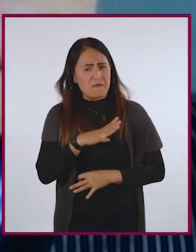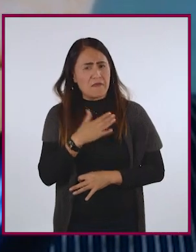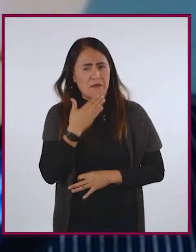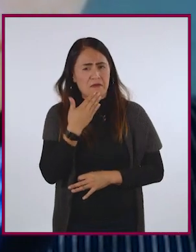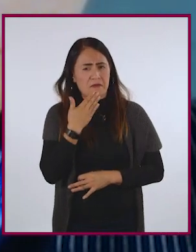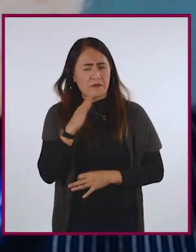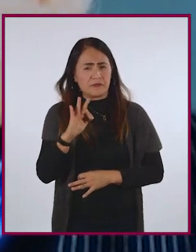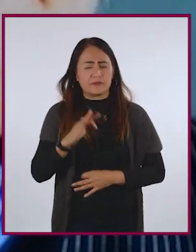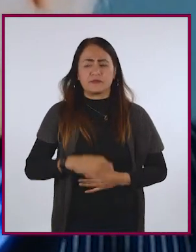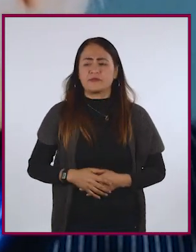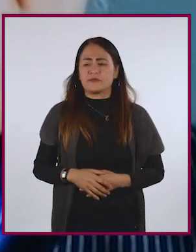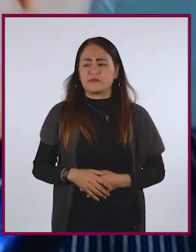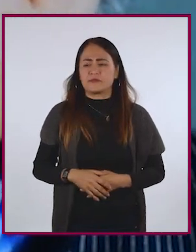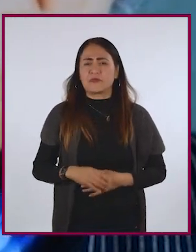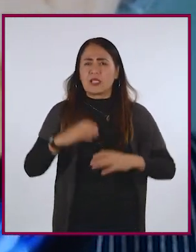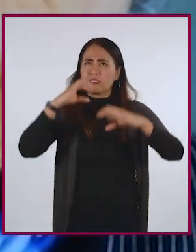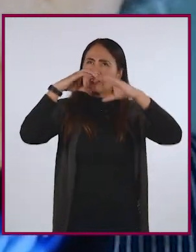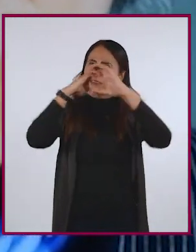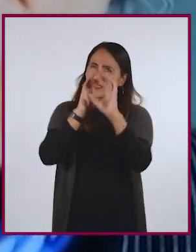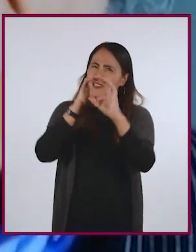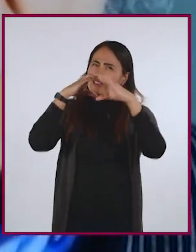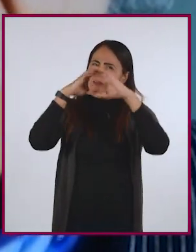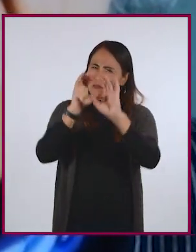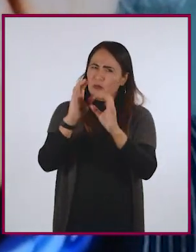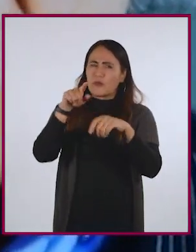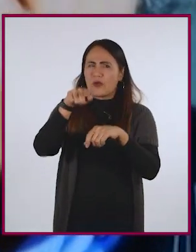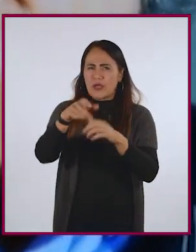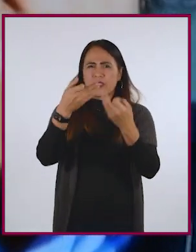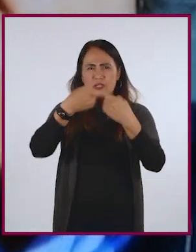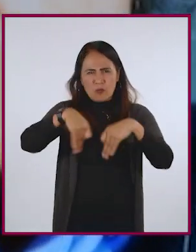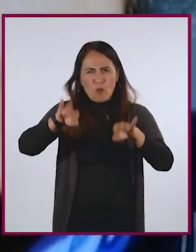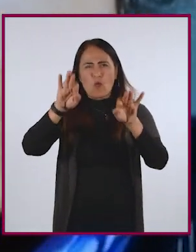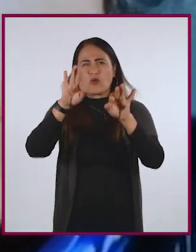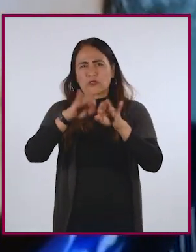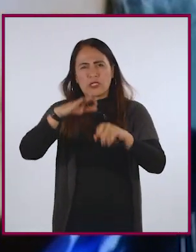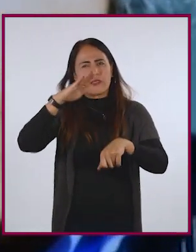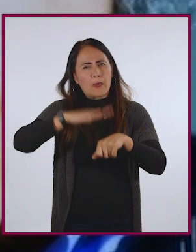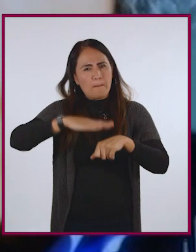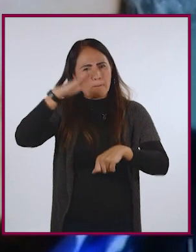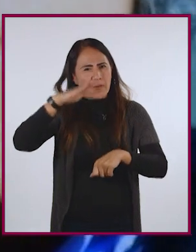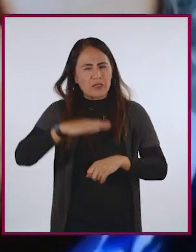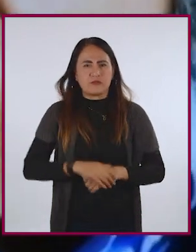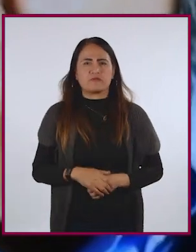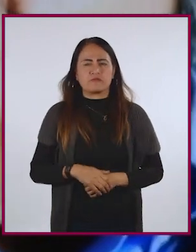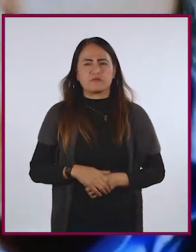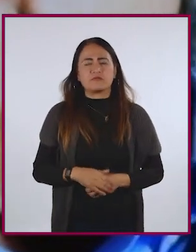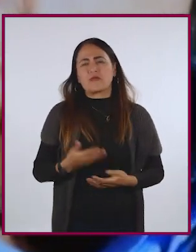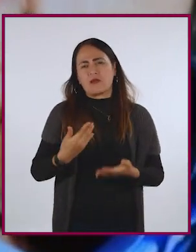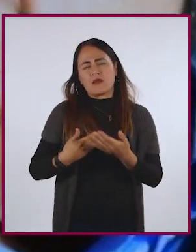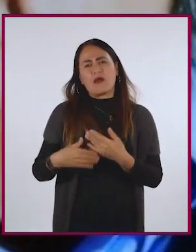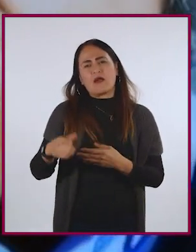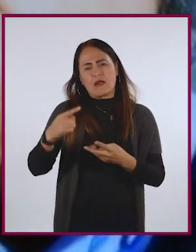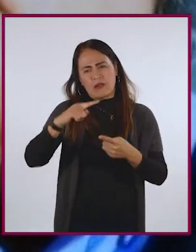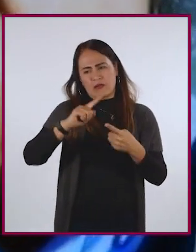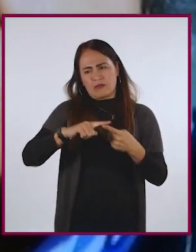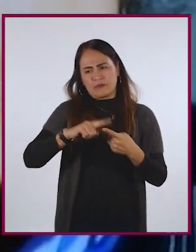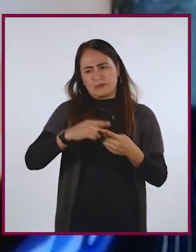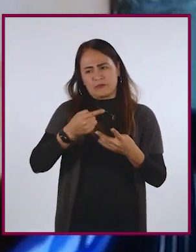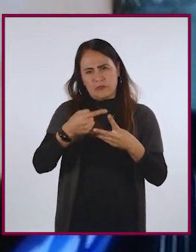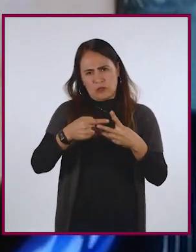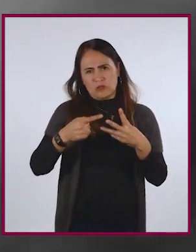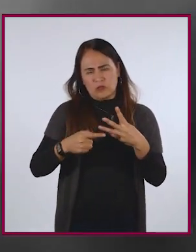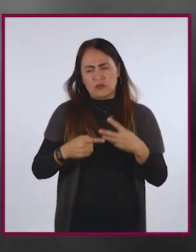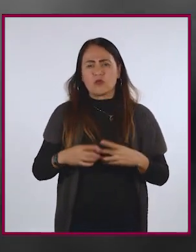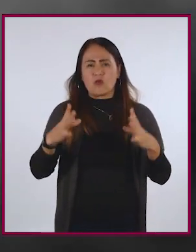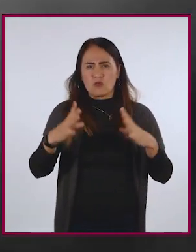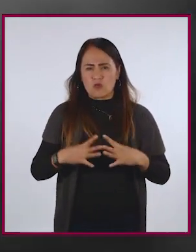Este es el telescopio estrella de Tonantzintla, ¿no? Tanto de Loantón como del